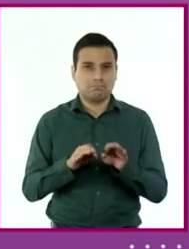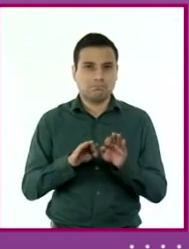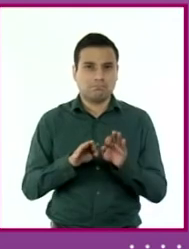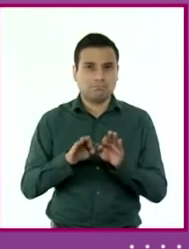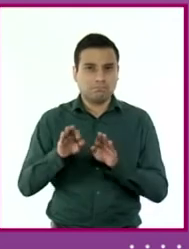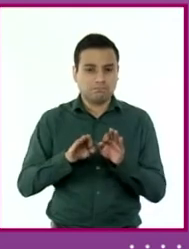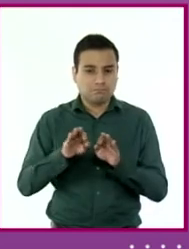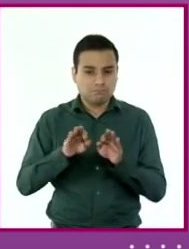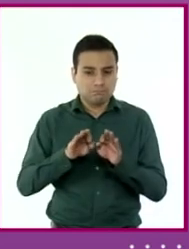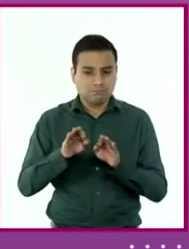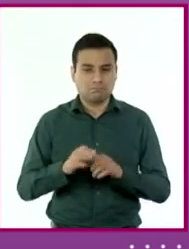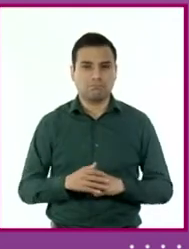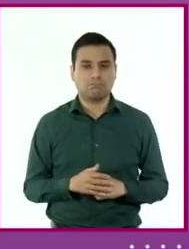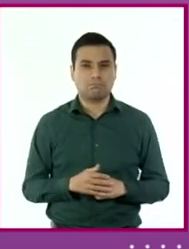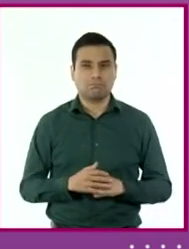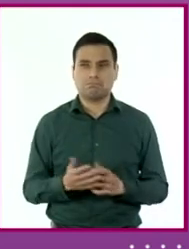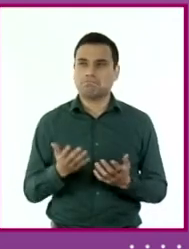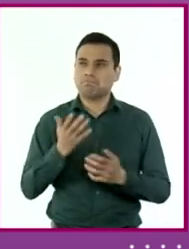Occupation.